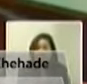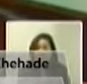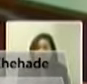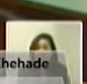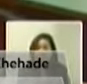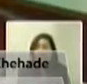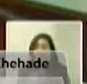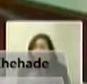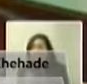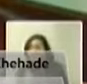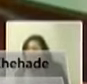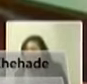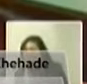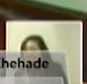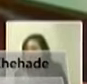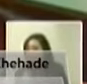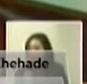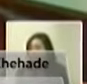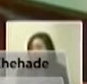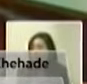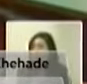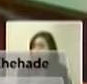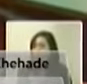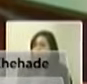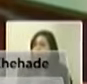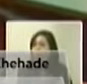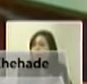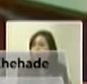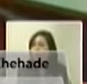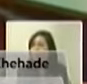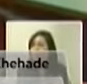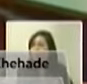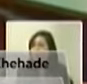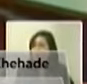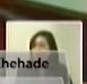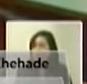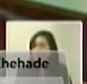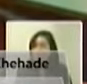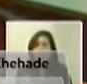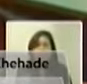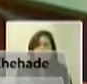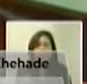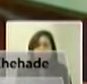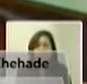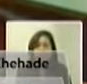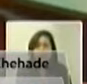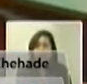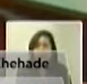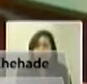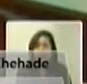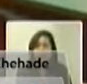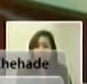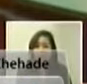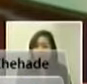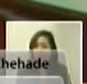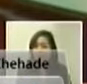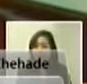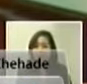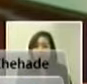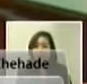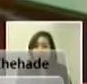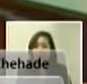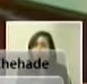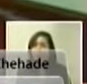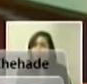una insinuación, para que, valiéndose de su cargo, lleve adelante de manera directa una especie de tráfico de influencias, que